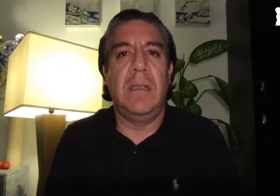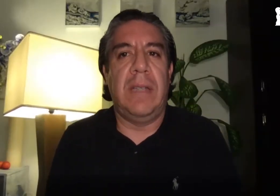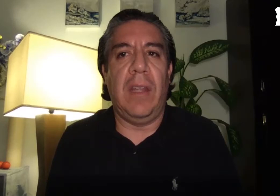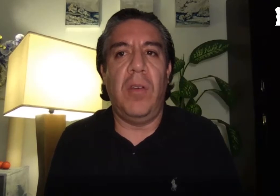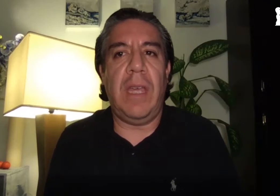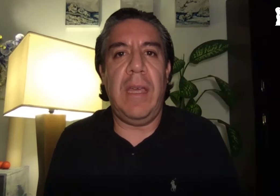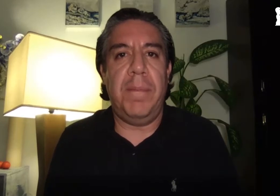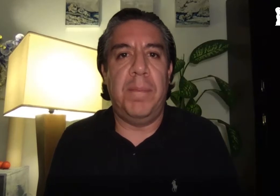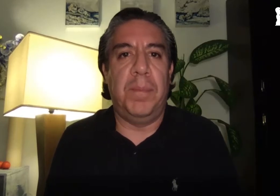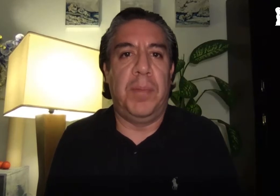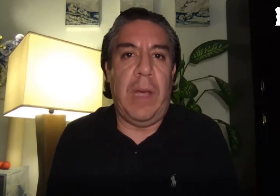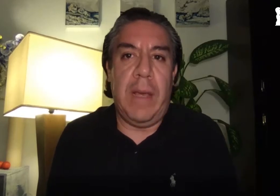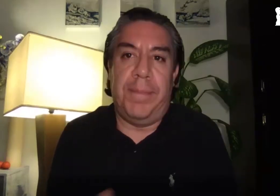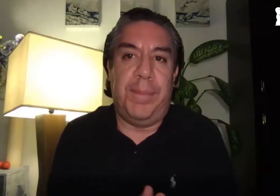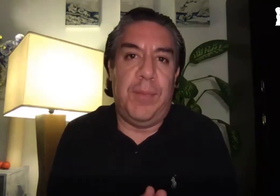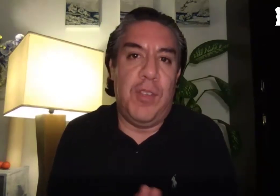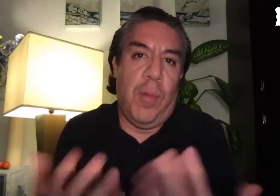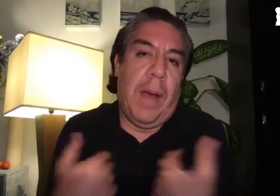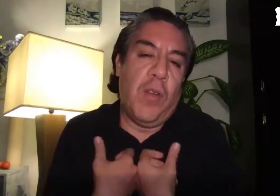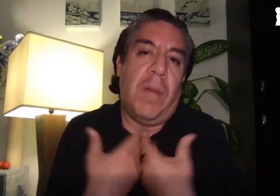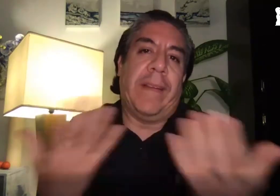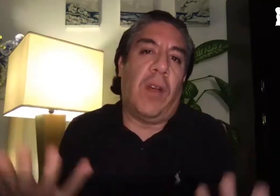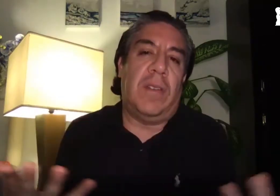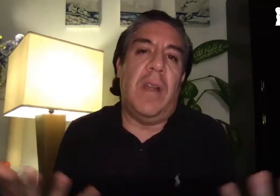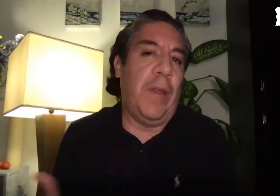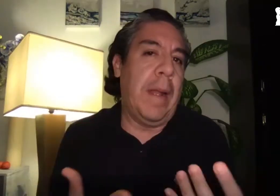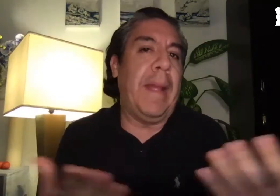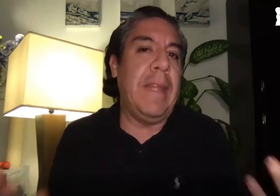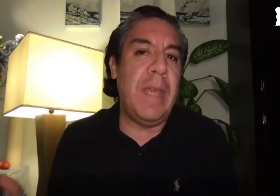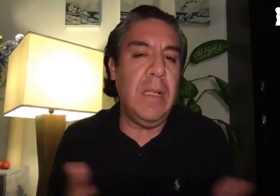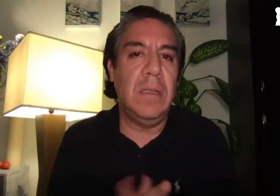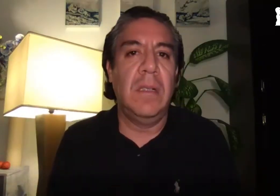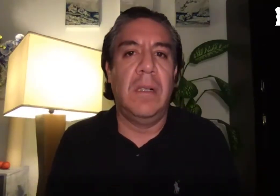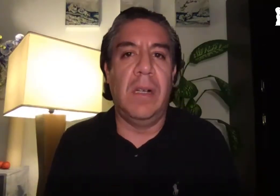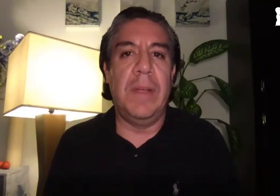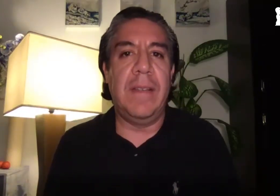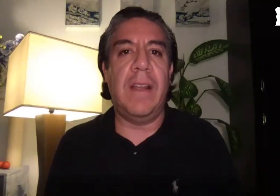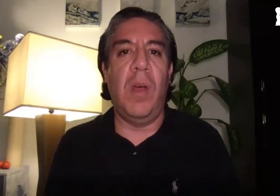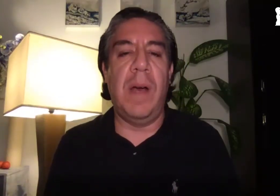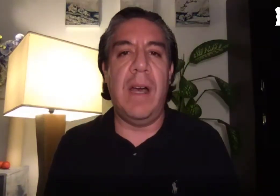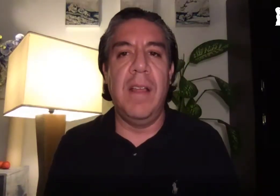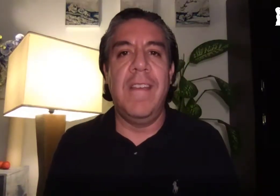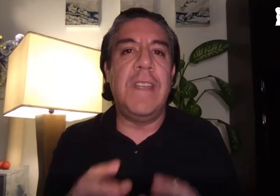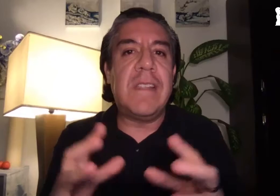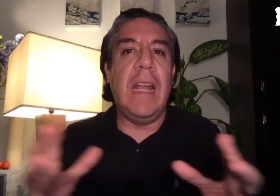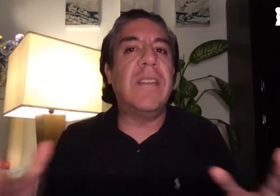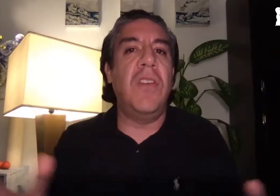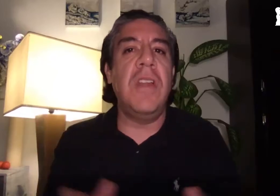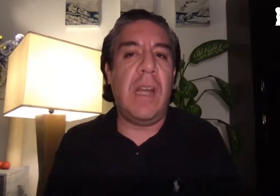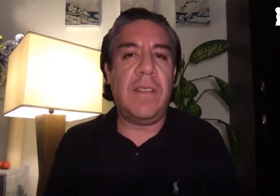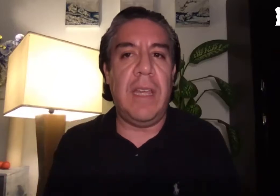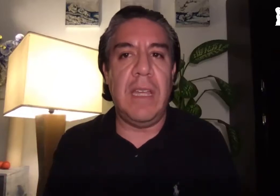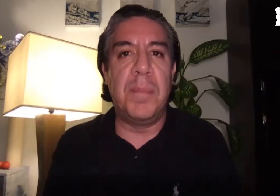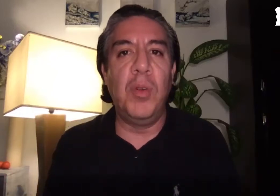campaña, dado que, pues vaya, a mí nunca me había tocado estar en medio de una pandemia? Obviamente esta nueva